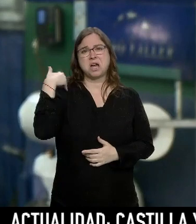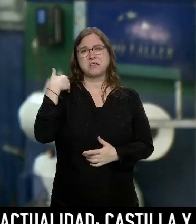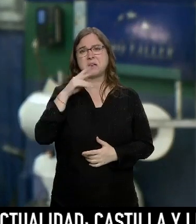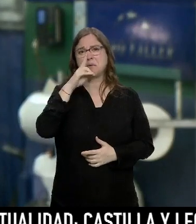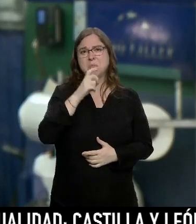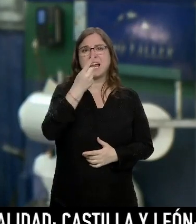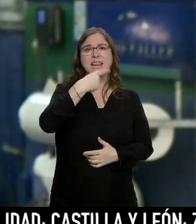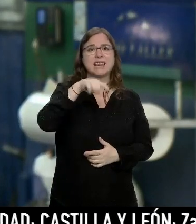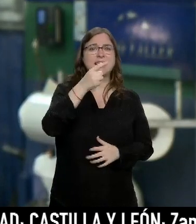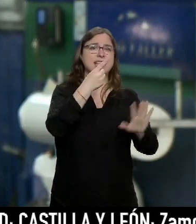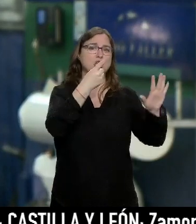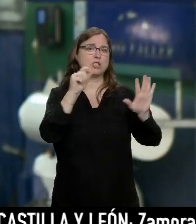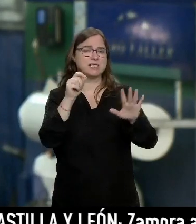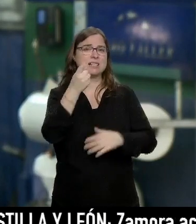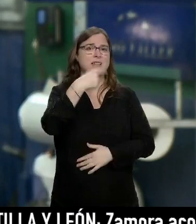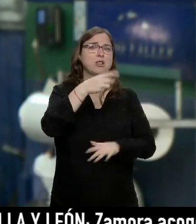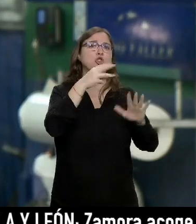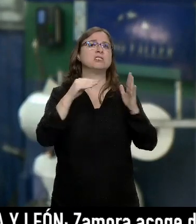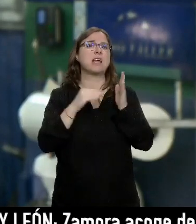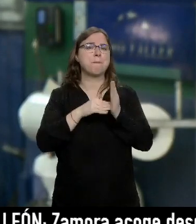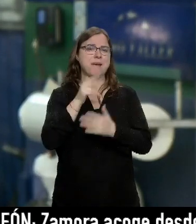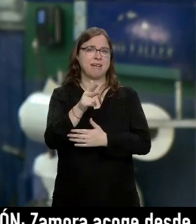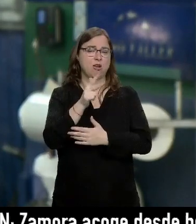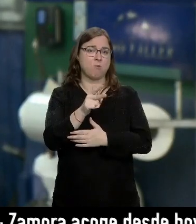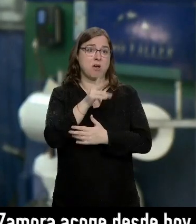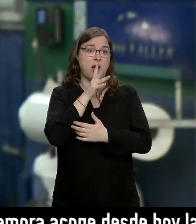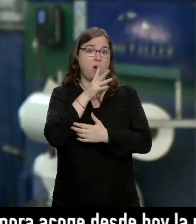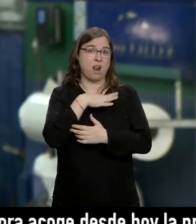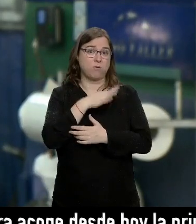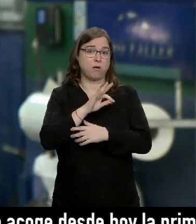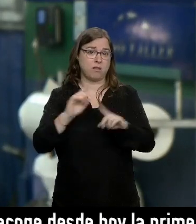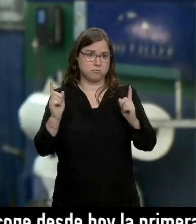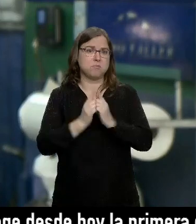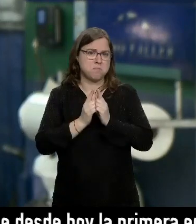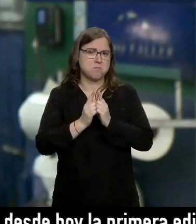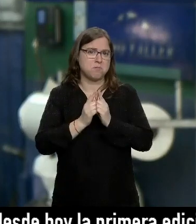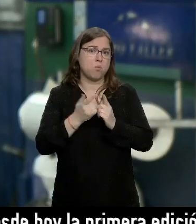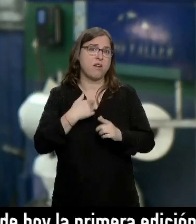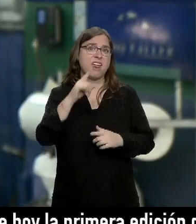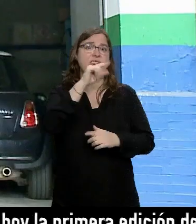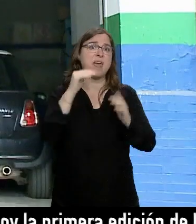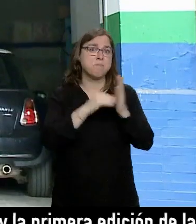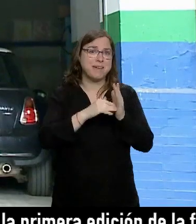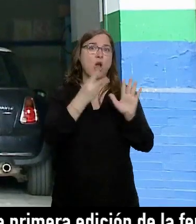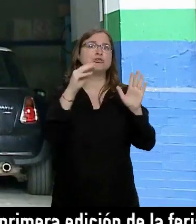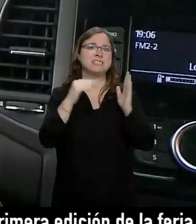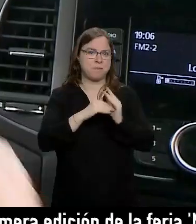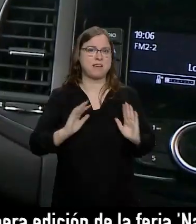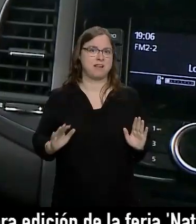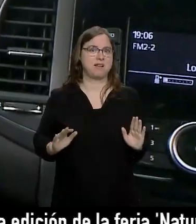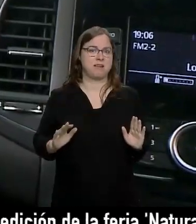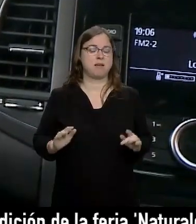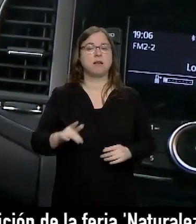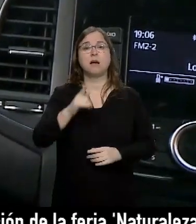de unos 160, 180.000 kilómetros, más o menos, pues así igual le acortamos bastante, igual a los 100.000, 80.000. Y en cuanto a los